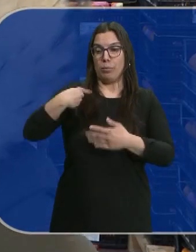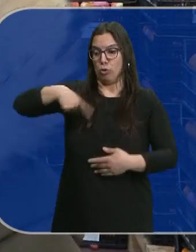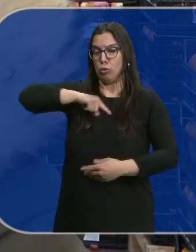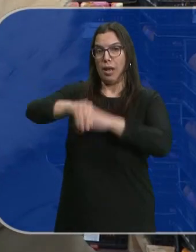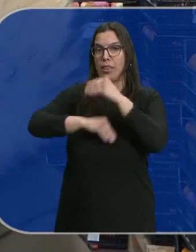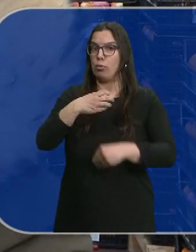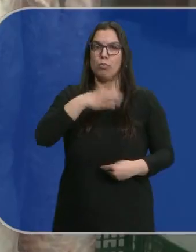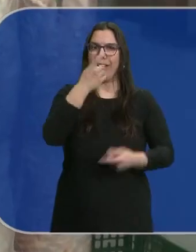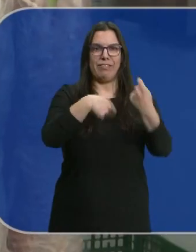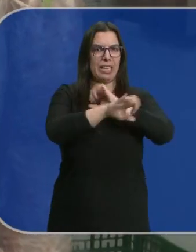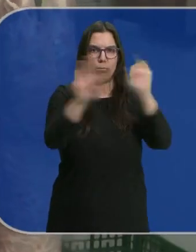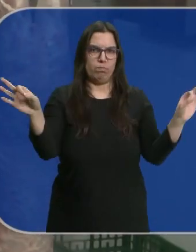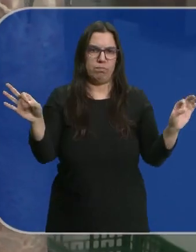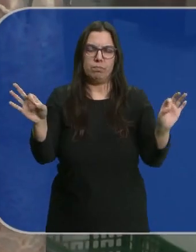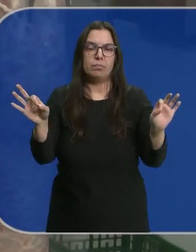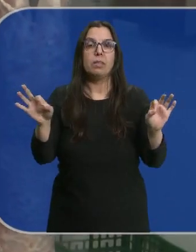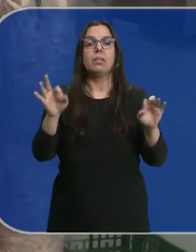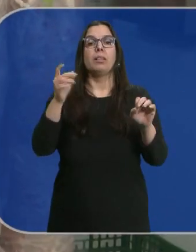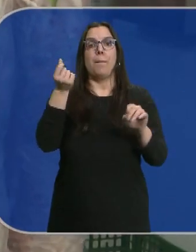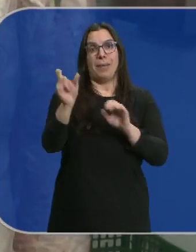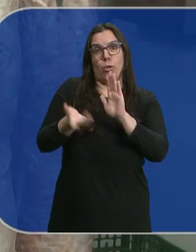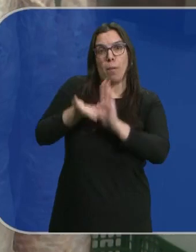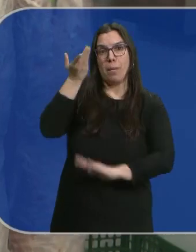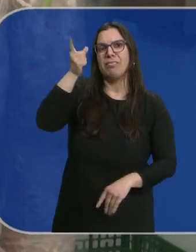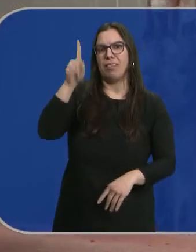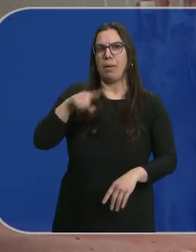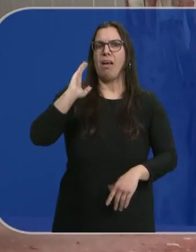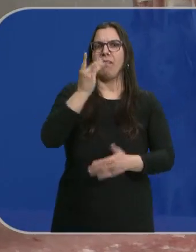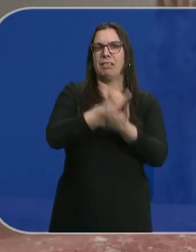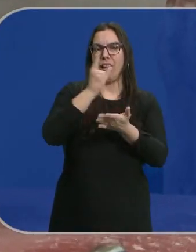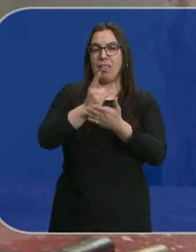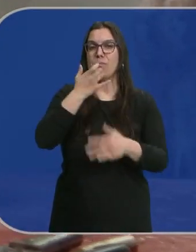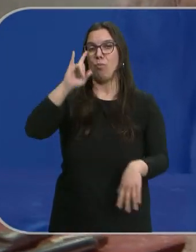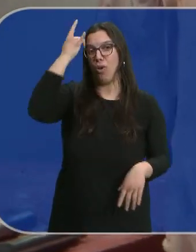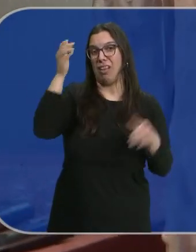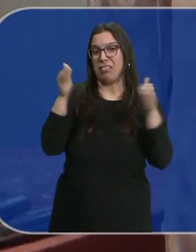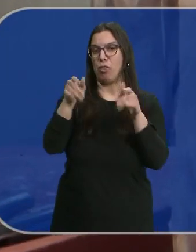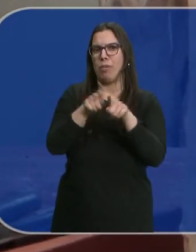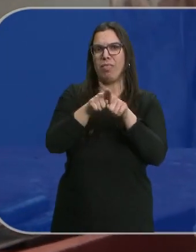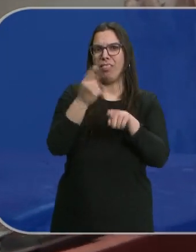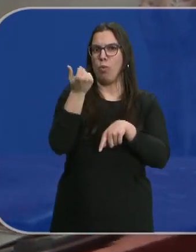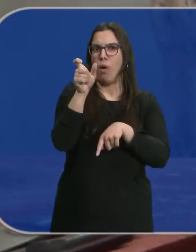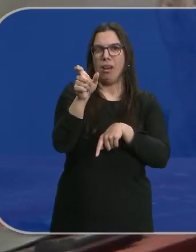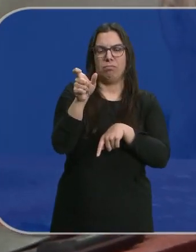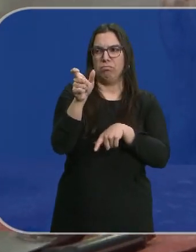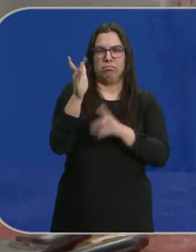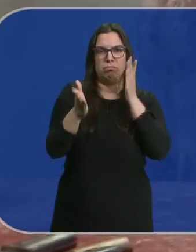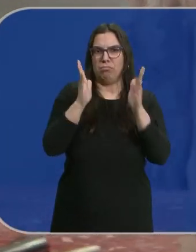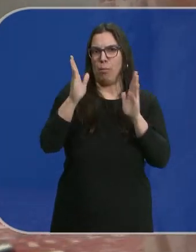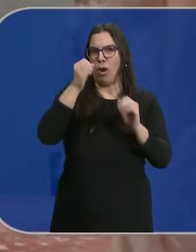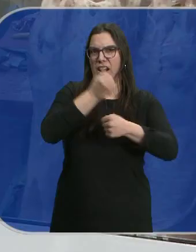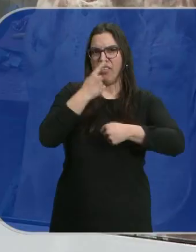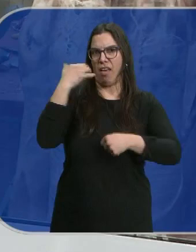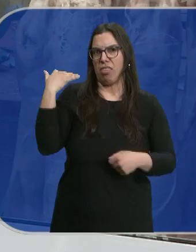soportamos, porque si no, no podríamos vender. La escalada de precios afecta también a la carne. El lechazo se vende como en Navidad de hace unos años.